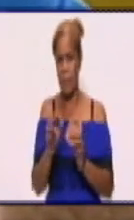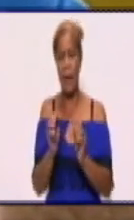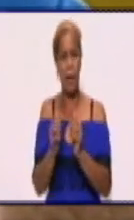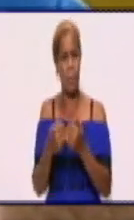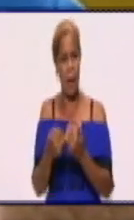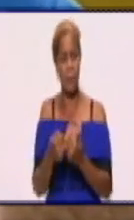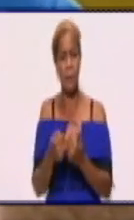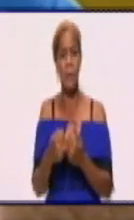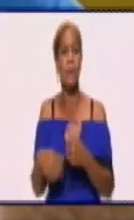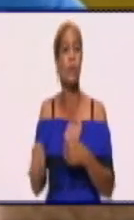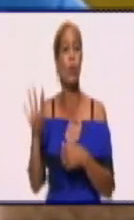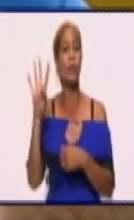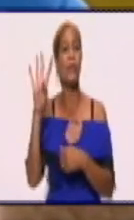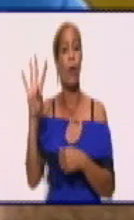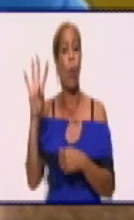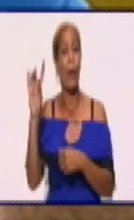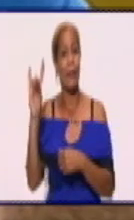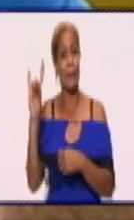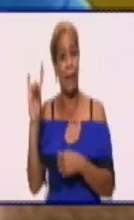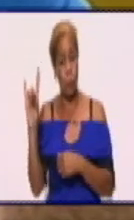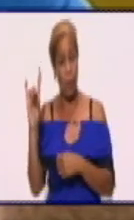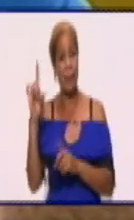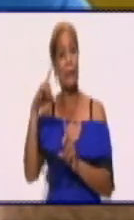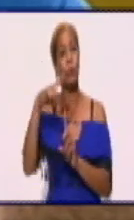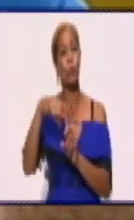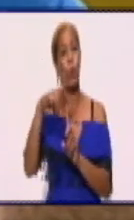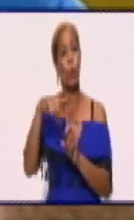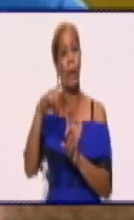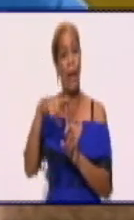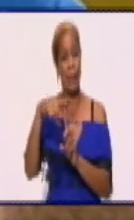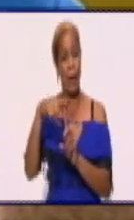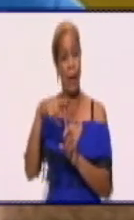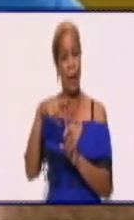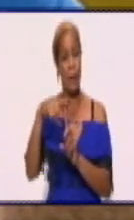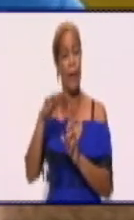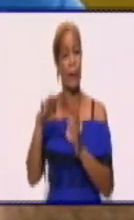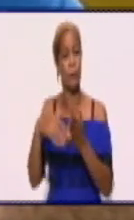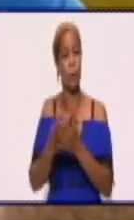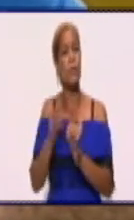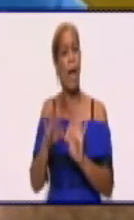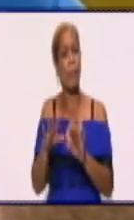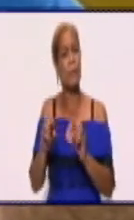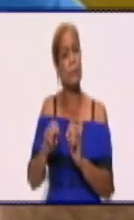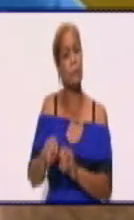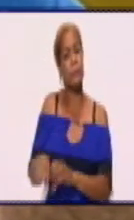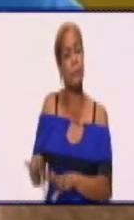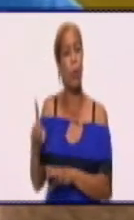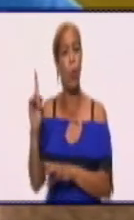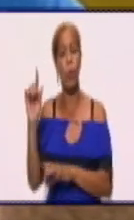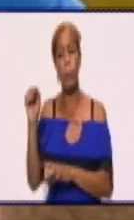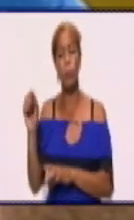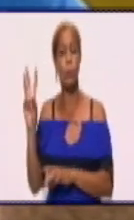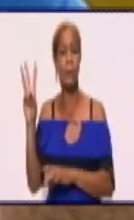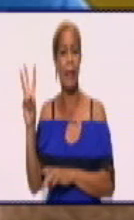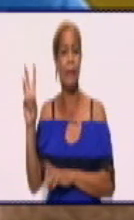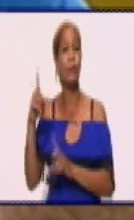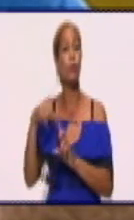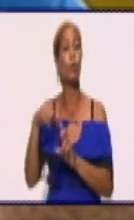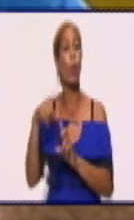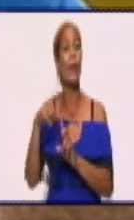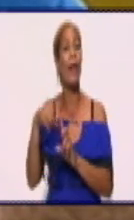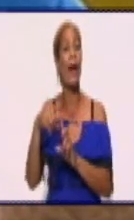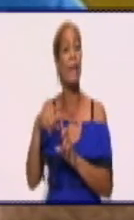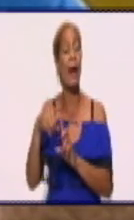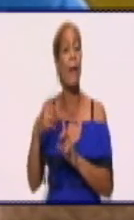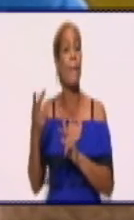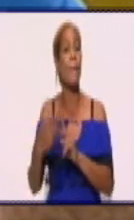de 49 toneladas, nos quedan prácticamente 1.3 toneladas, poco más de 1.3 toneladas para producir